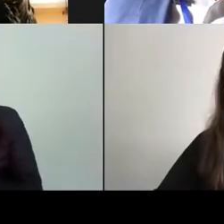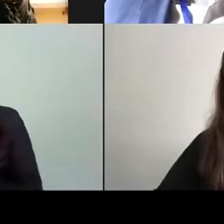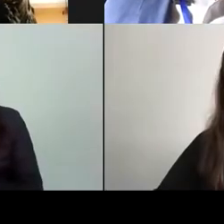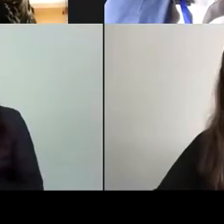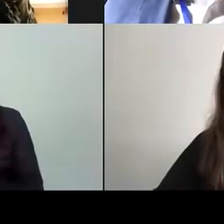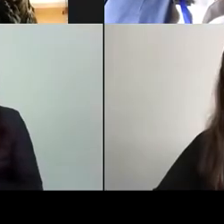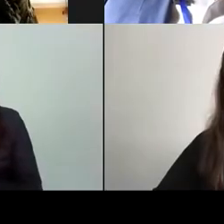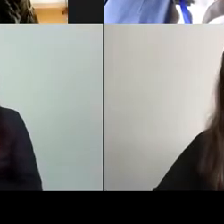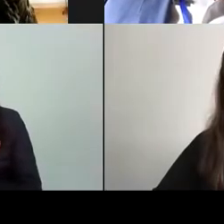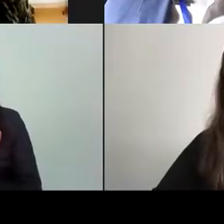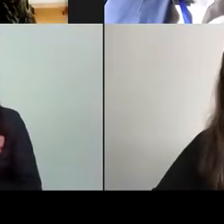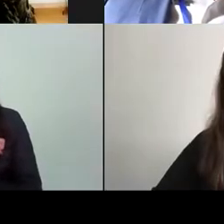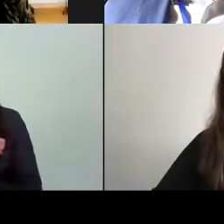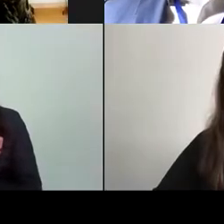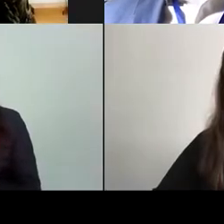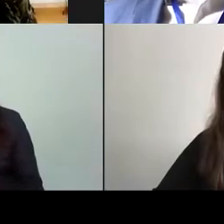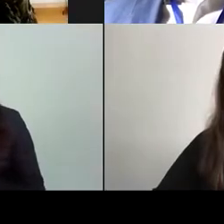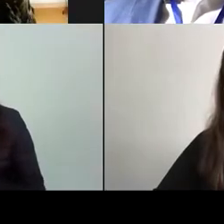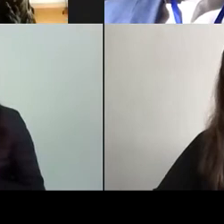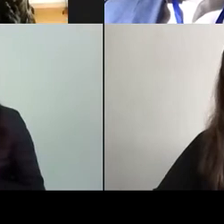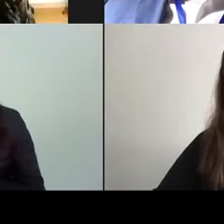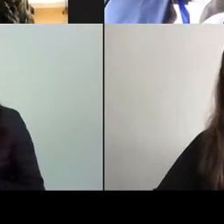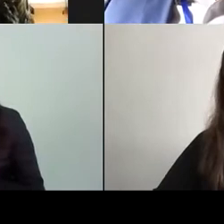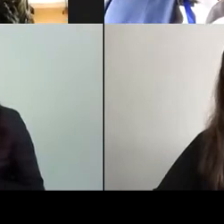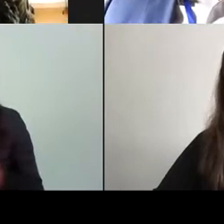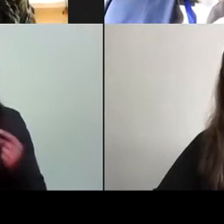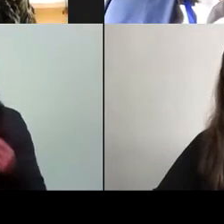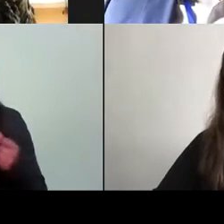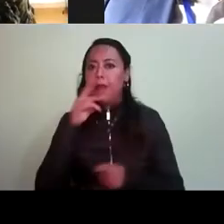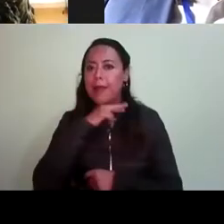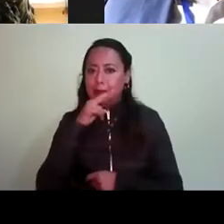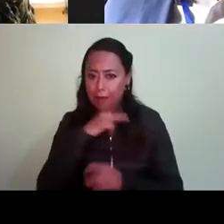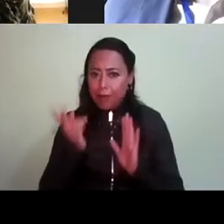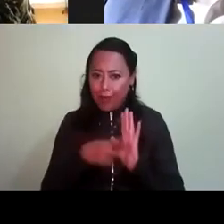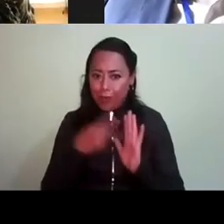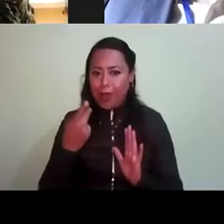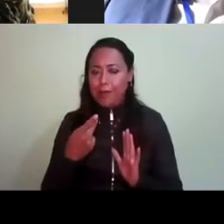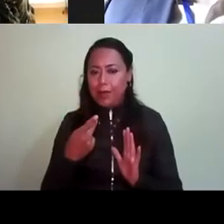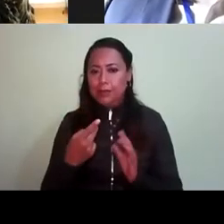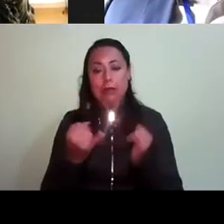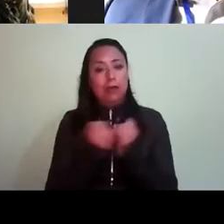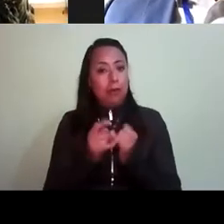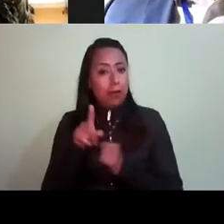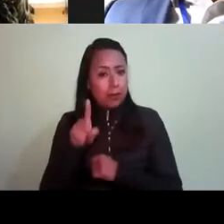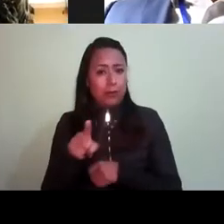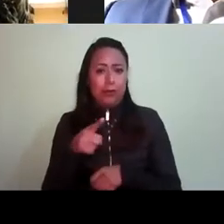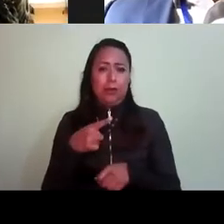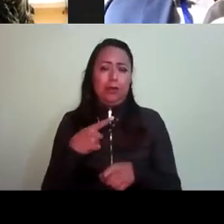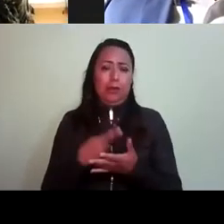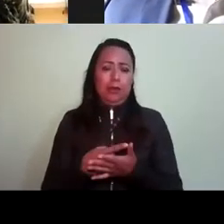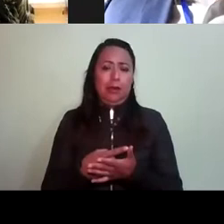recuperación haya sido rápida y que no haya padecido tantos